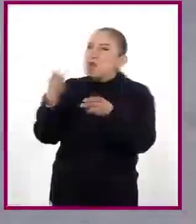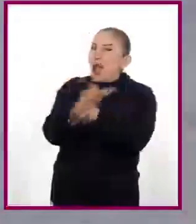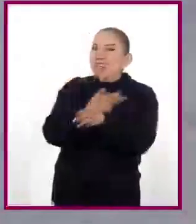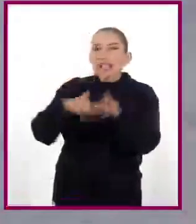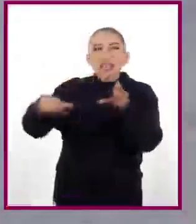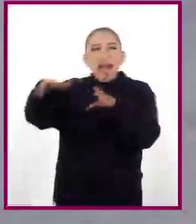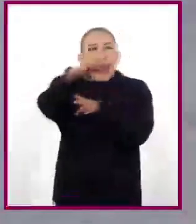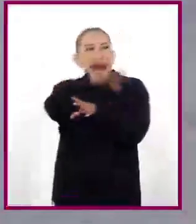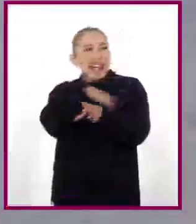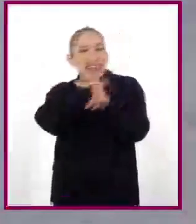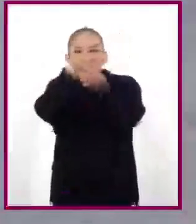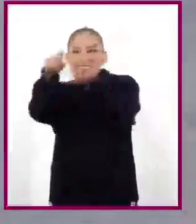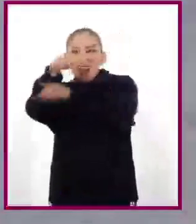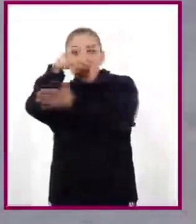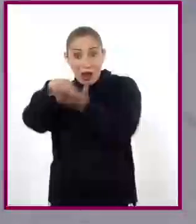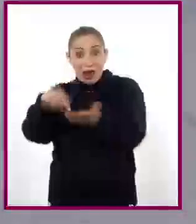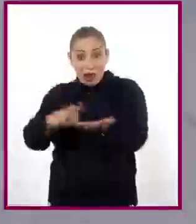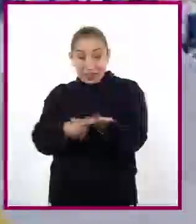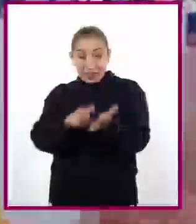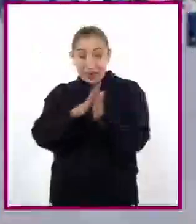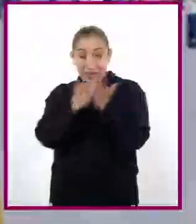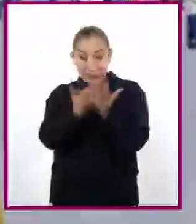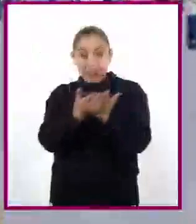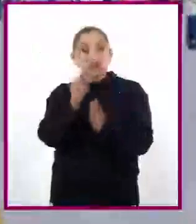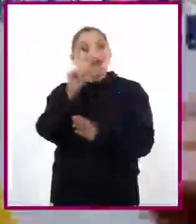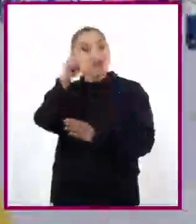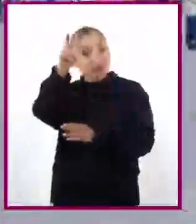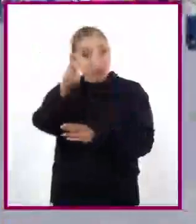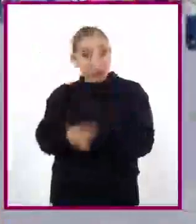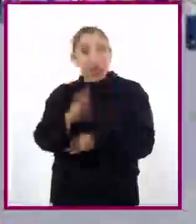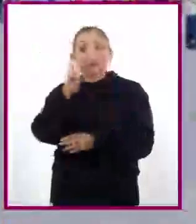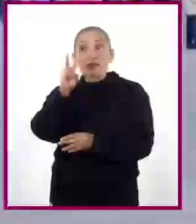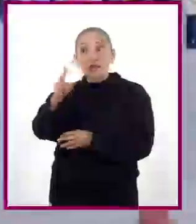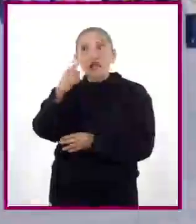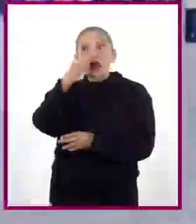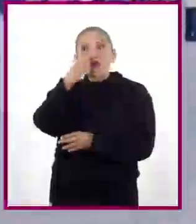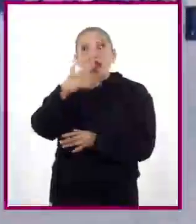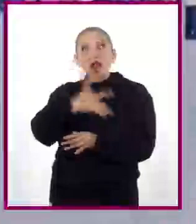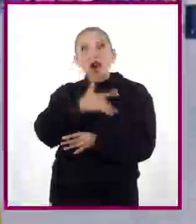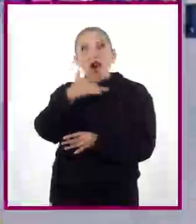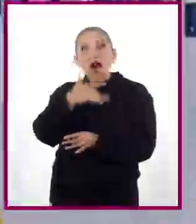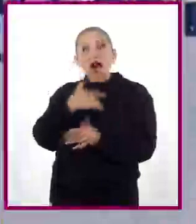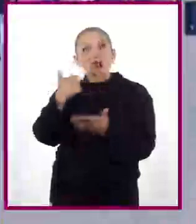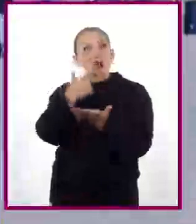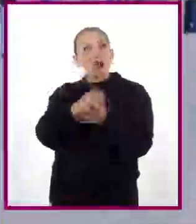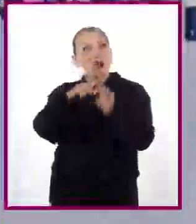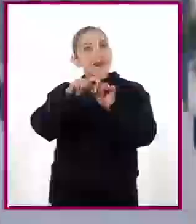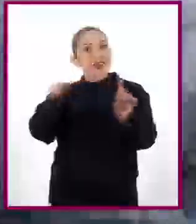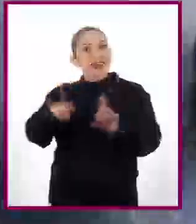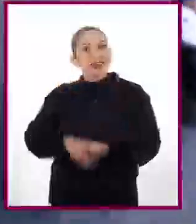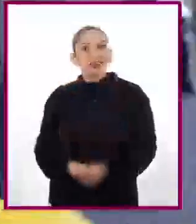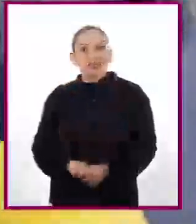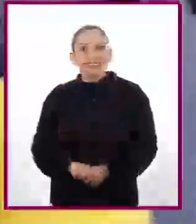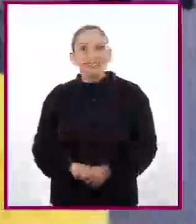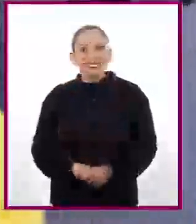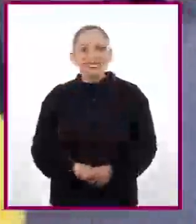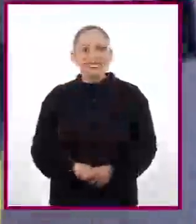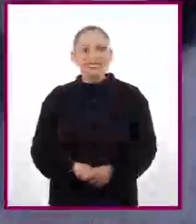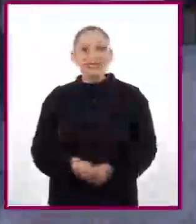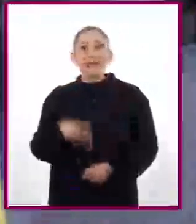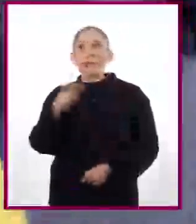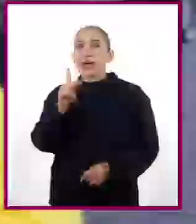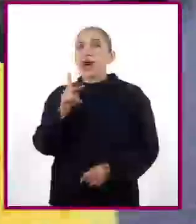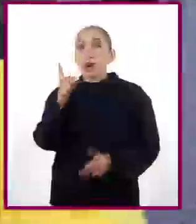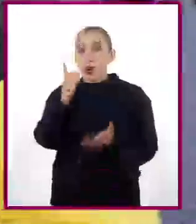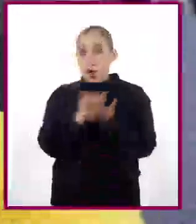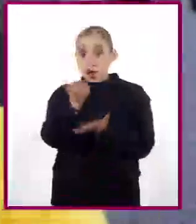los paisajes que se describen en el libro. Y efectivamente, vi, olí y sentí nuestra ciudad de otra manera. Pero